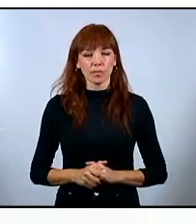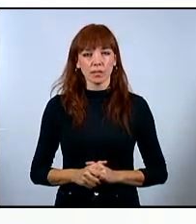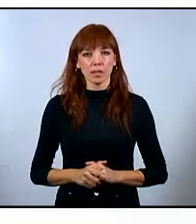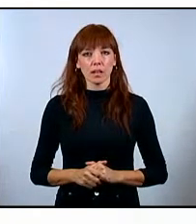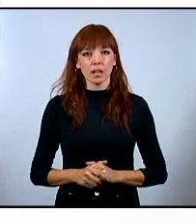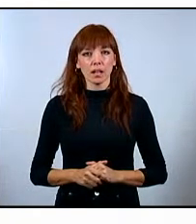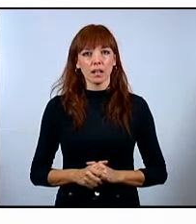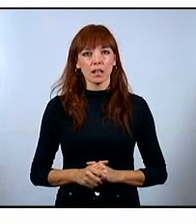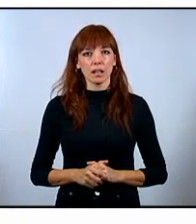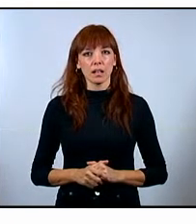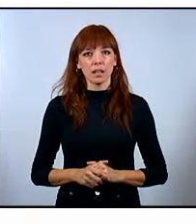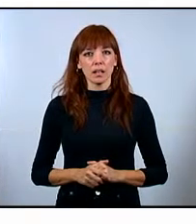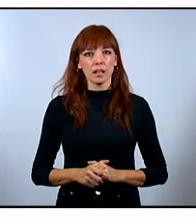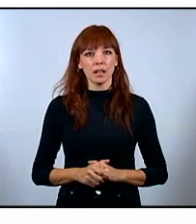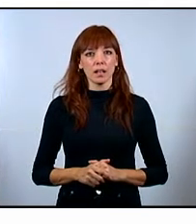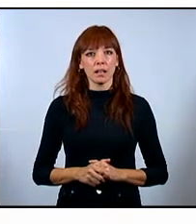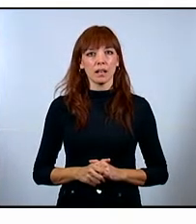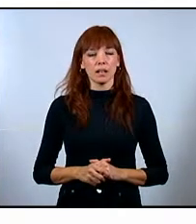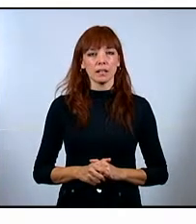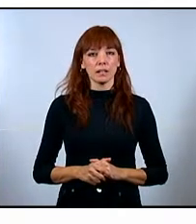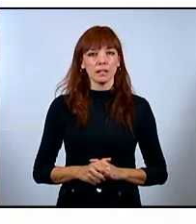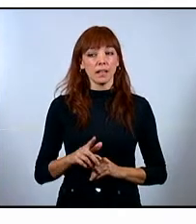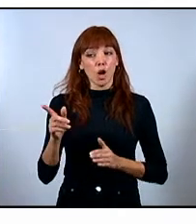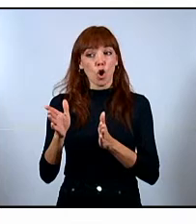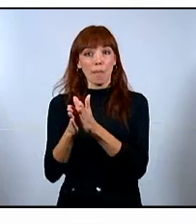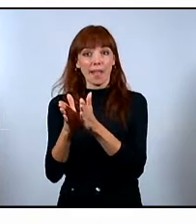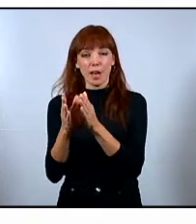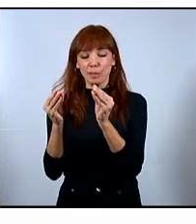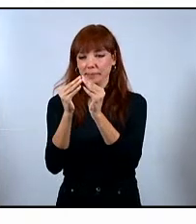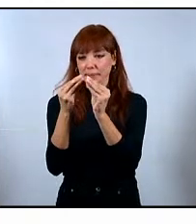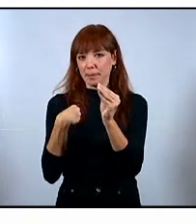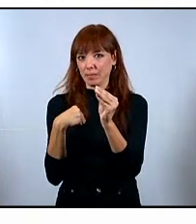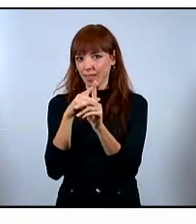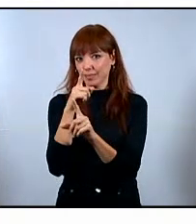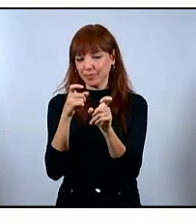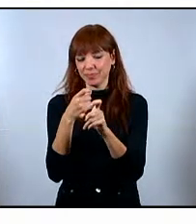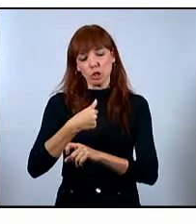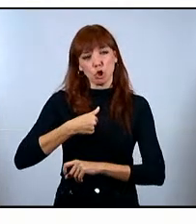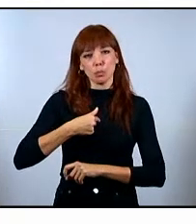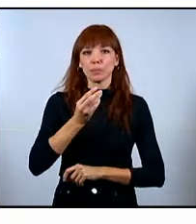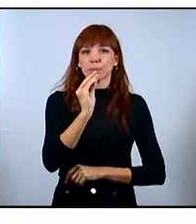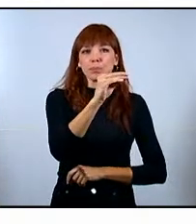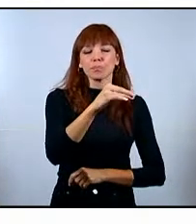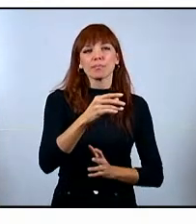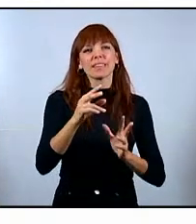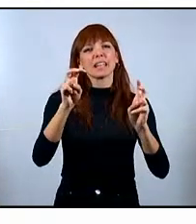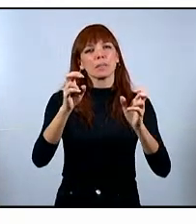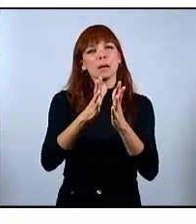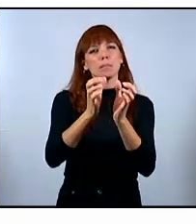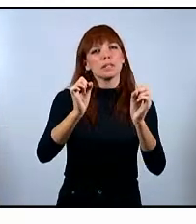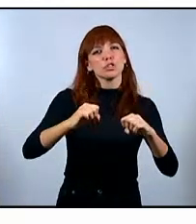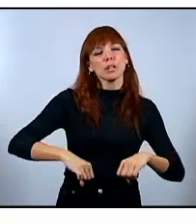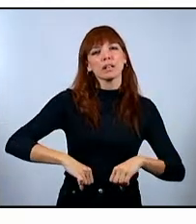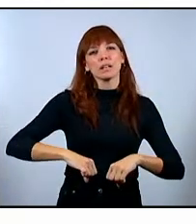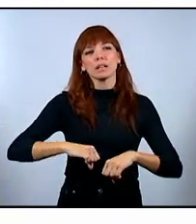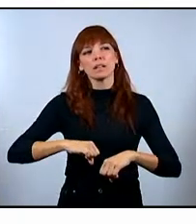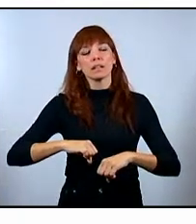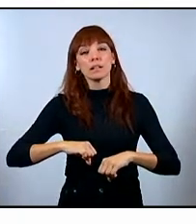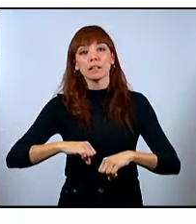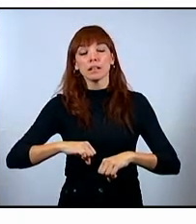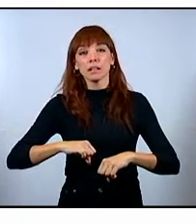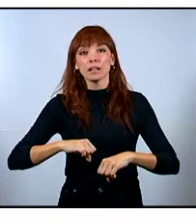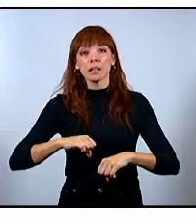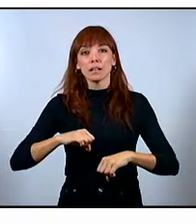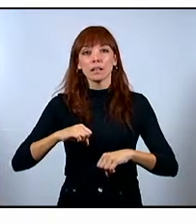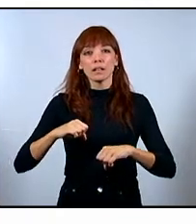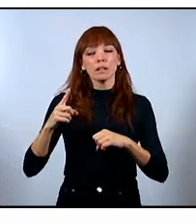Sí, iba a preguntar a algún otro compañero sobre el tema, pero bueno, ya lo hago yo. Sobre el pacto de gobierno PSOE-Sumar, una valoración de las medidas